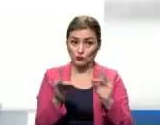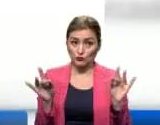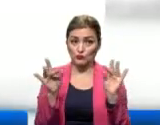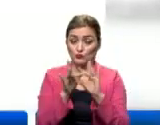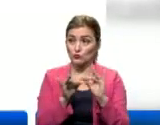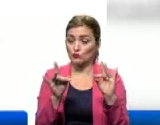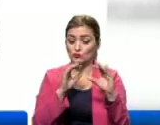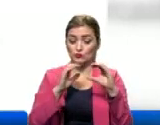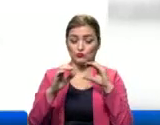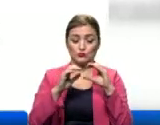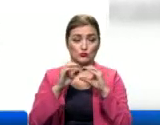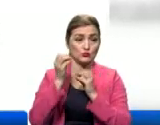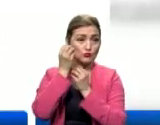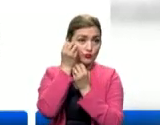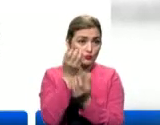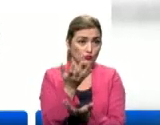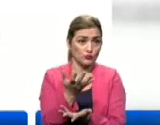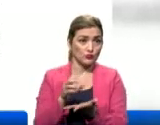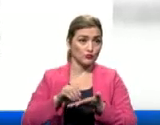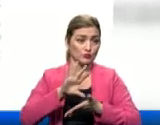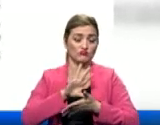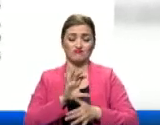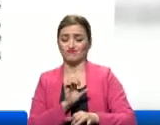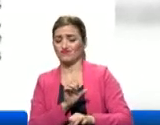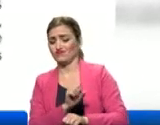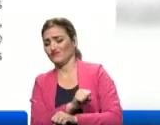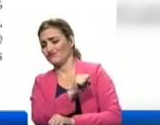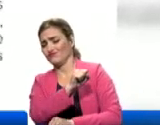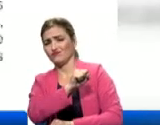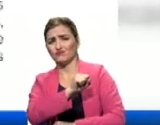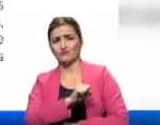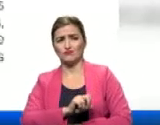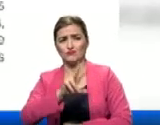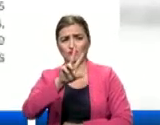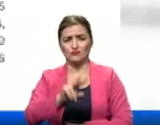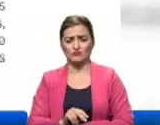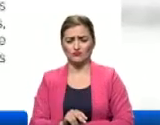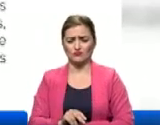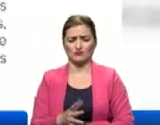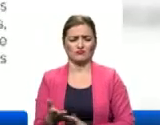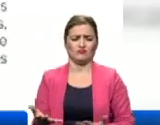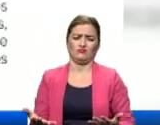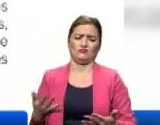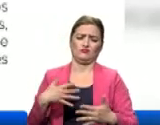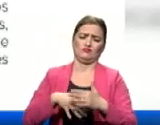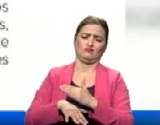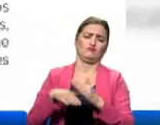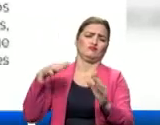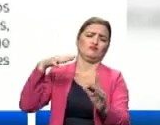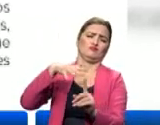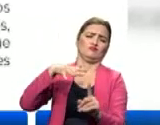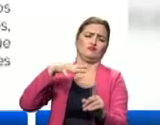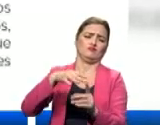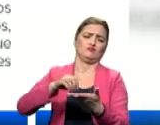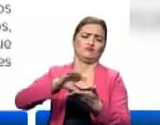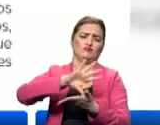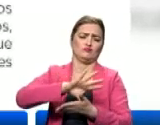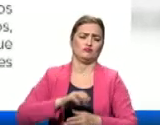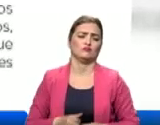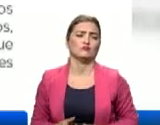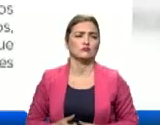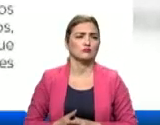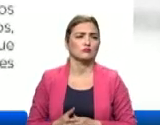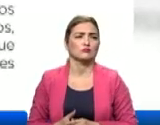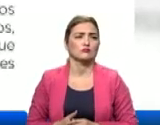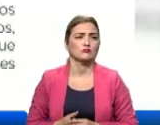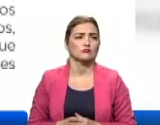imágenes mediante un comunicado la asamblea rechaza categóricamente los actos de vandalismo protagonizados en las inmediaciones del palacio